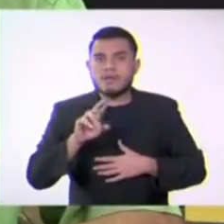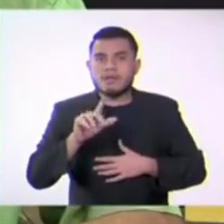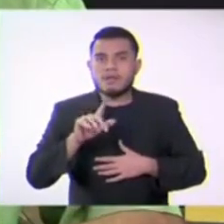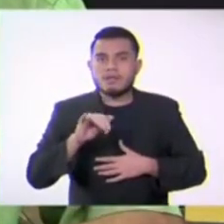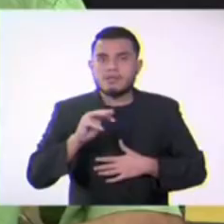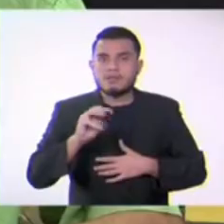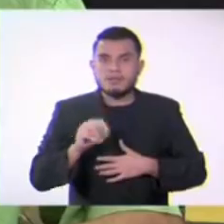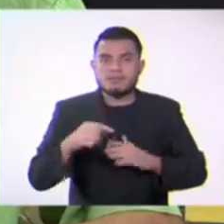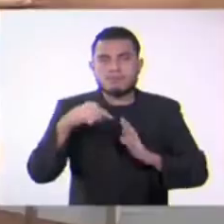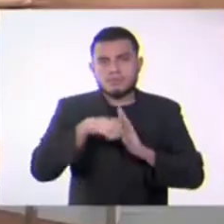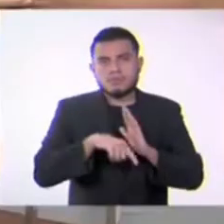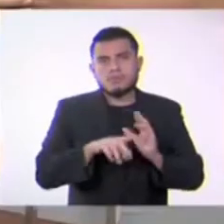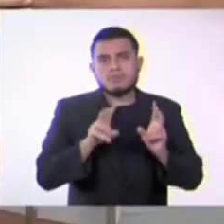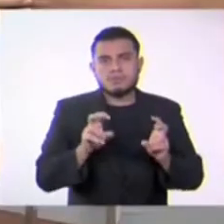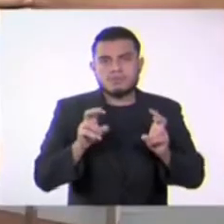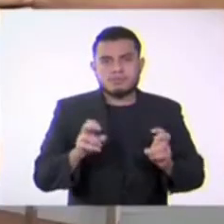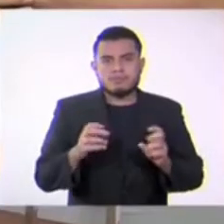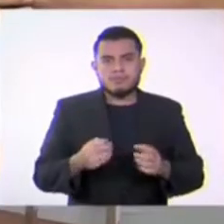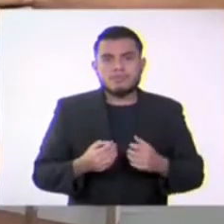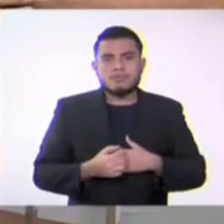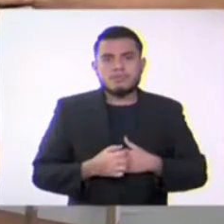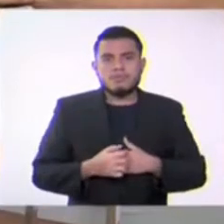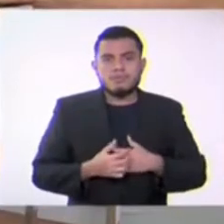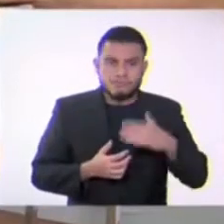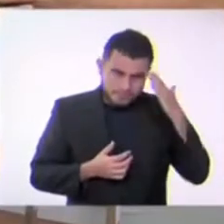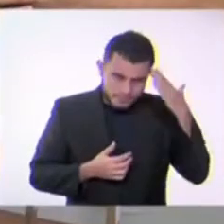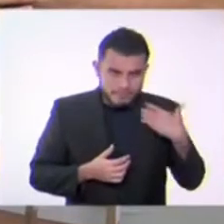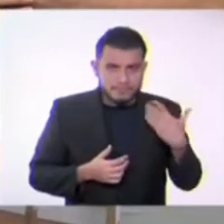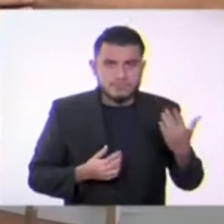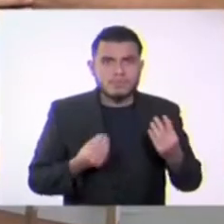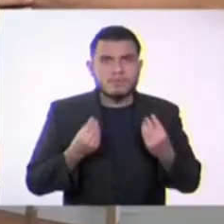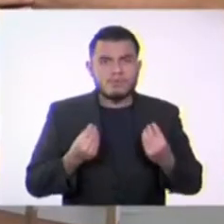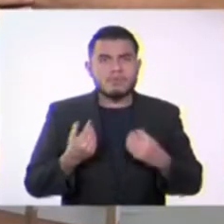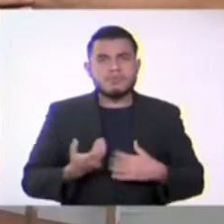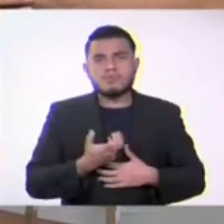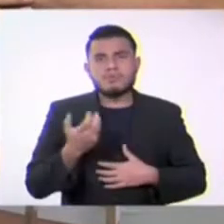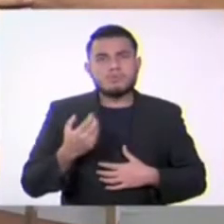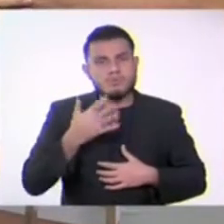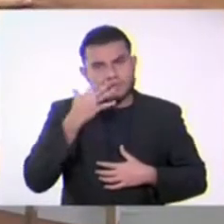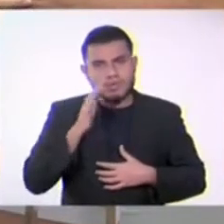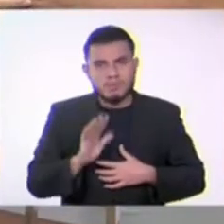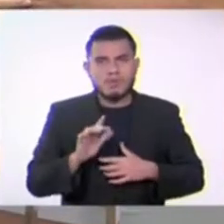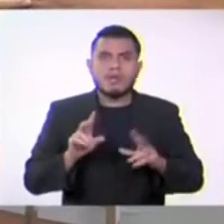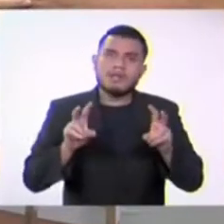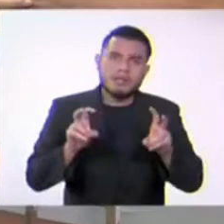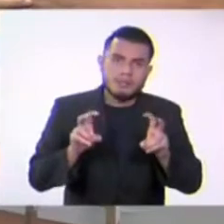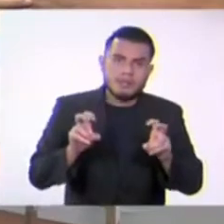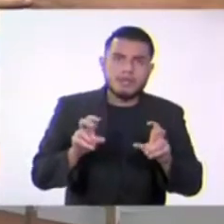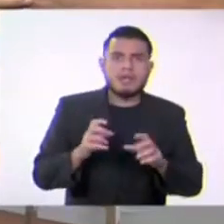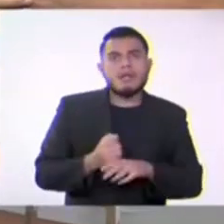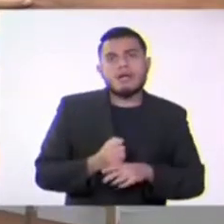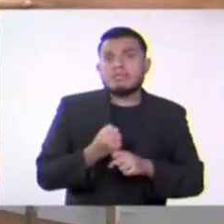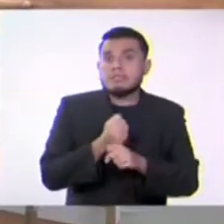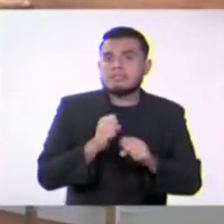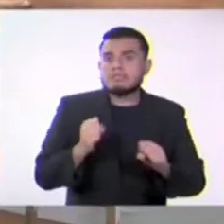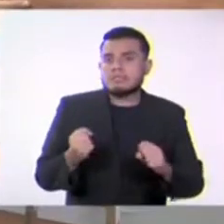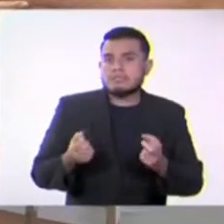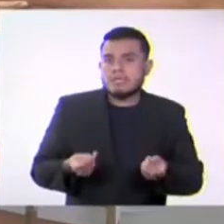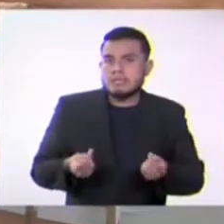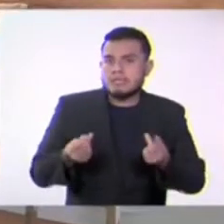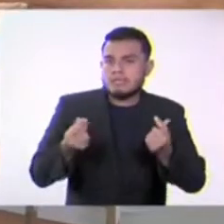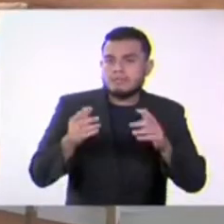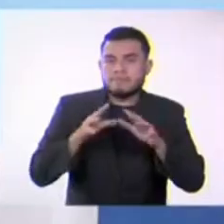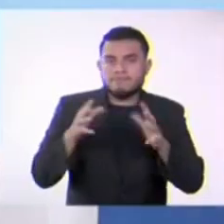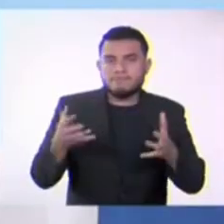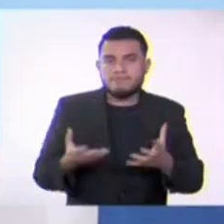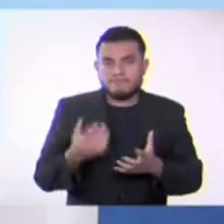Candy, ¿cómo podemos abordar el tema de la liberalización también de la economía mundial? Se